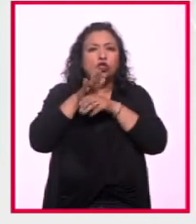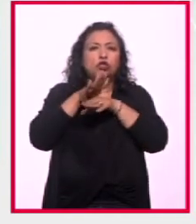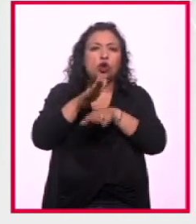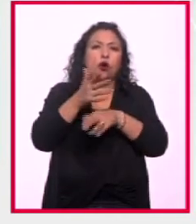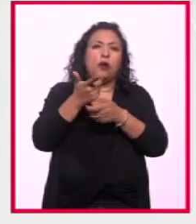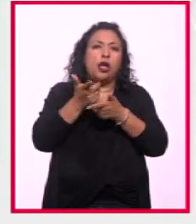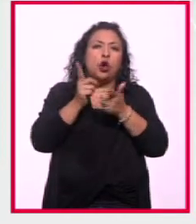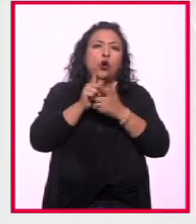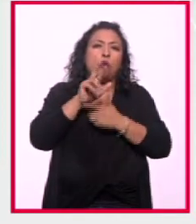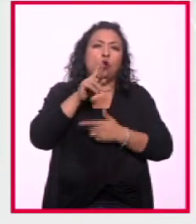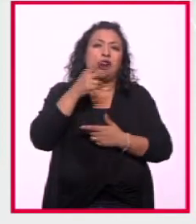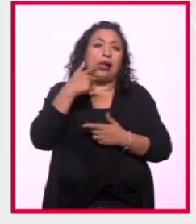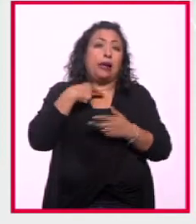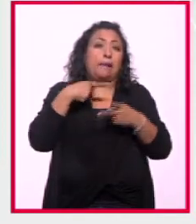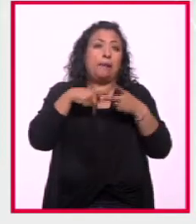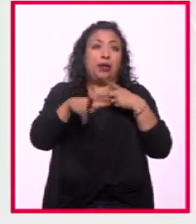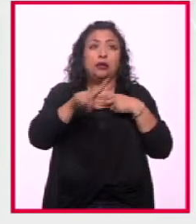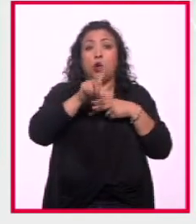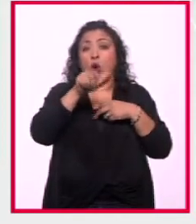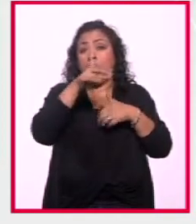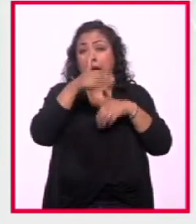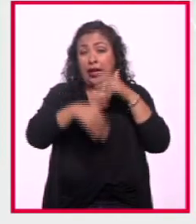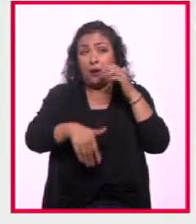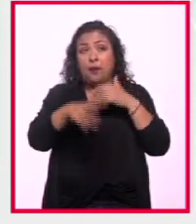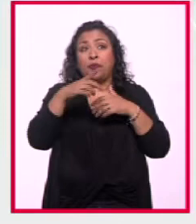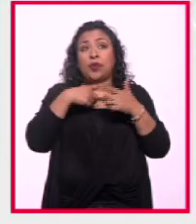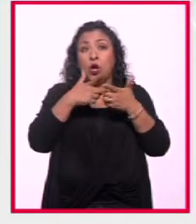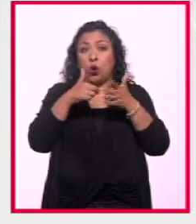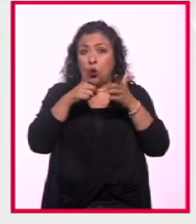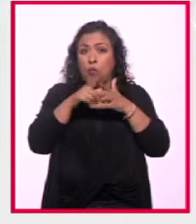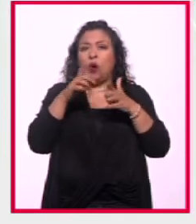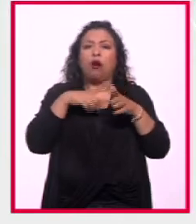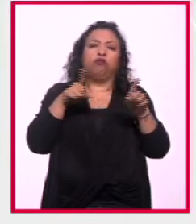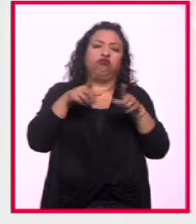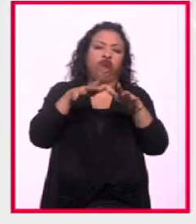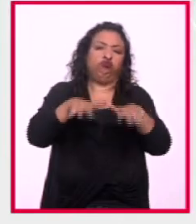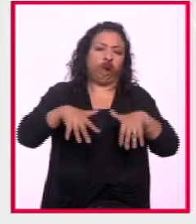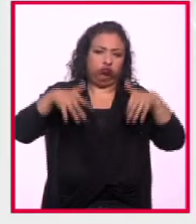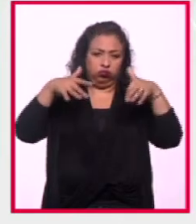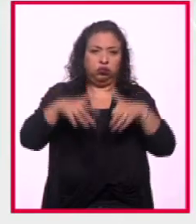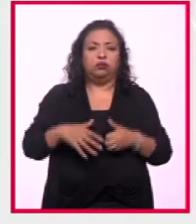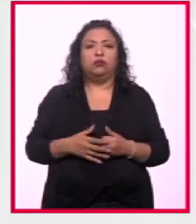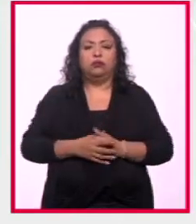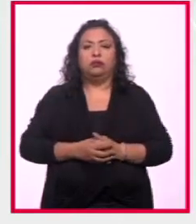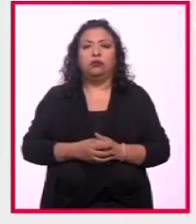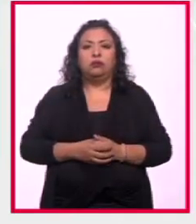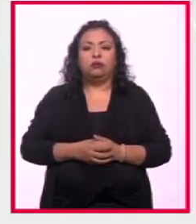grupo pionero del reggae al término de la función la banda ofrecerá un concierto